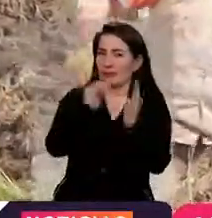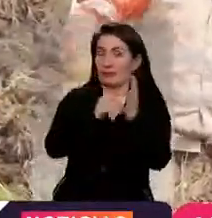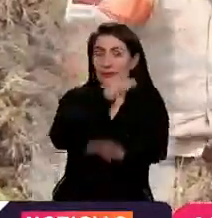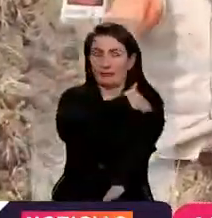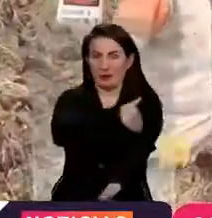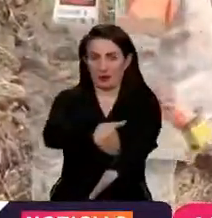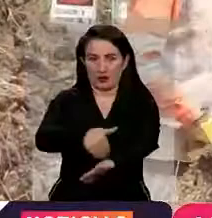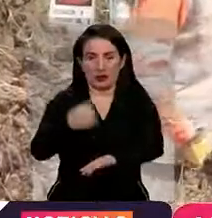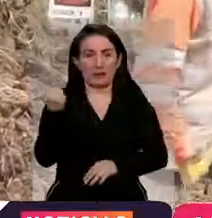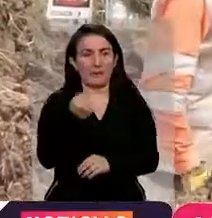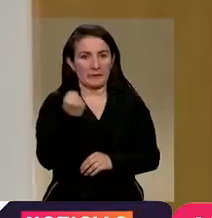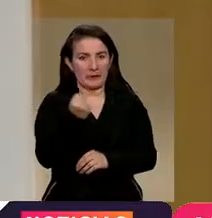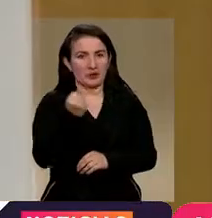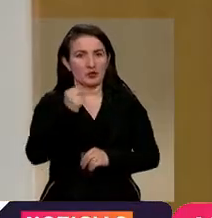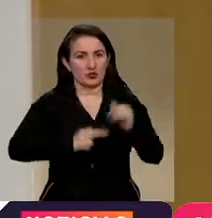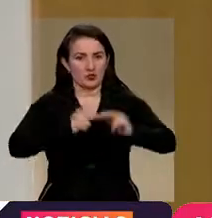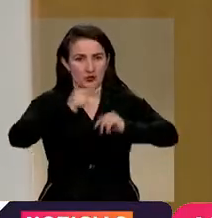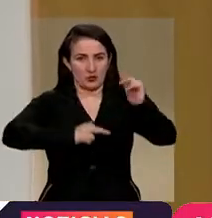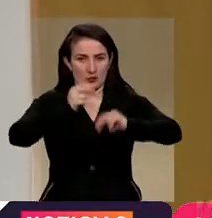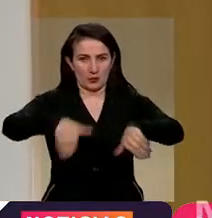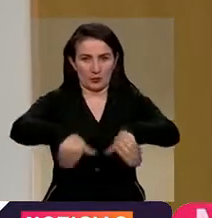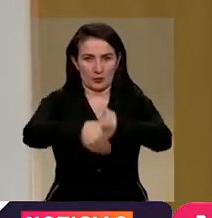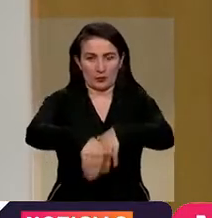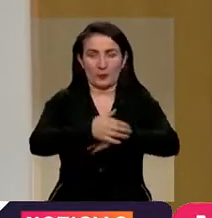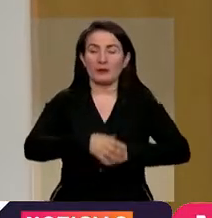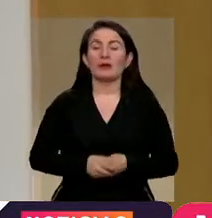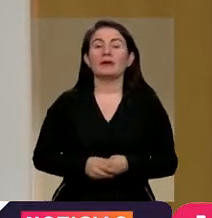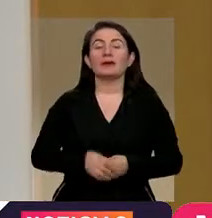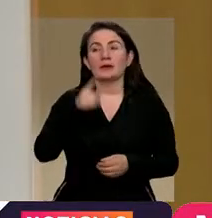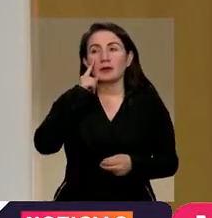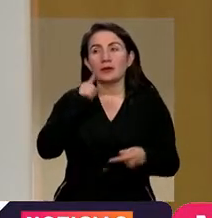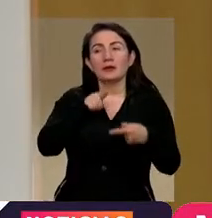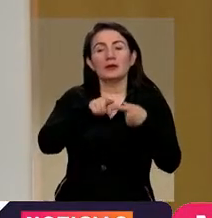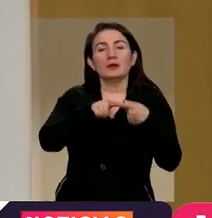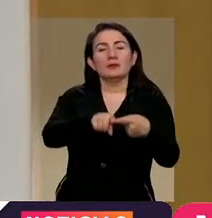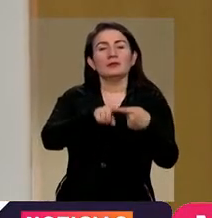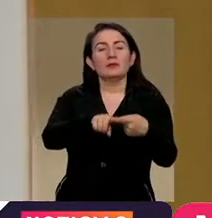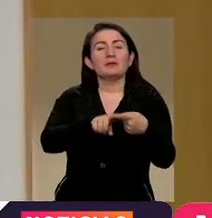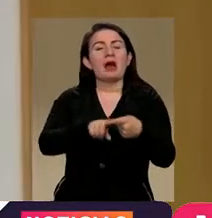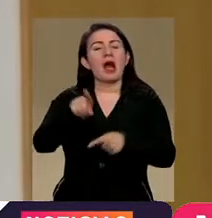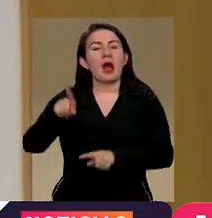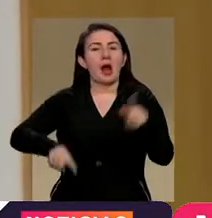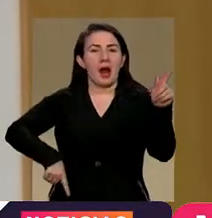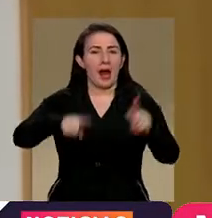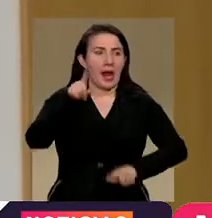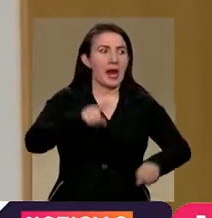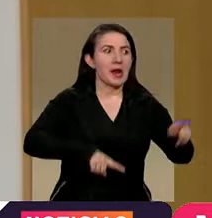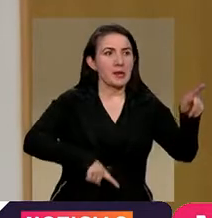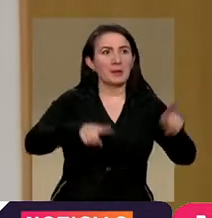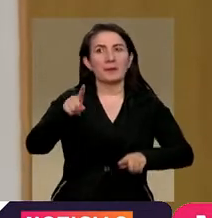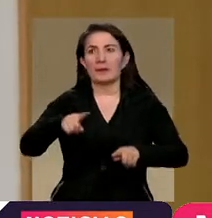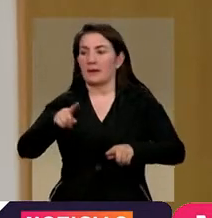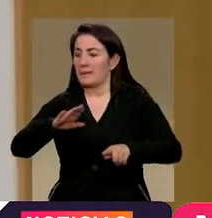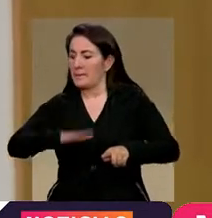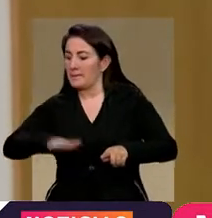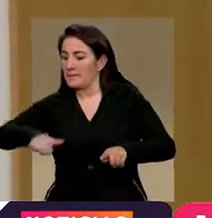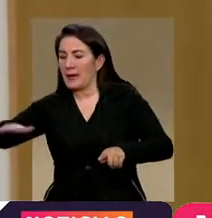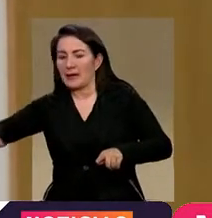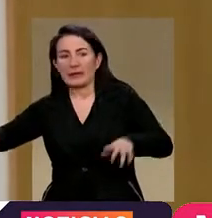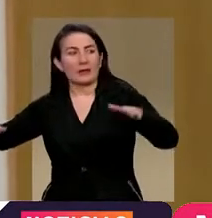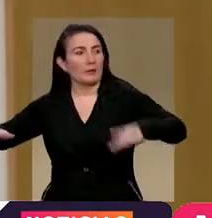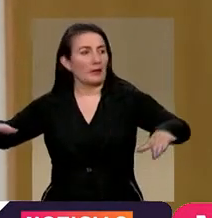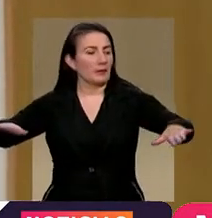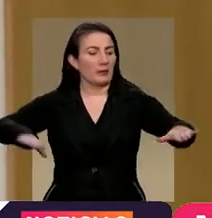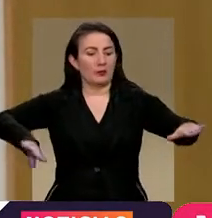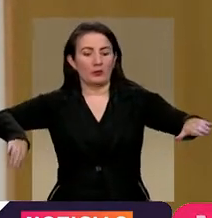pesos para la ejecución de las obras. Estamos viabilizando varias bahías de parqueo, retornos